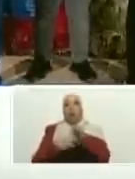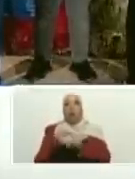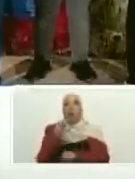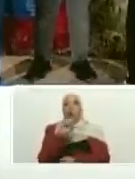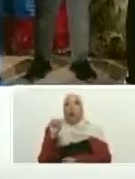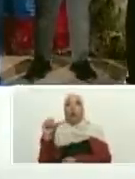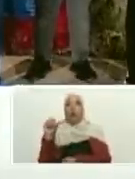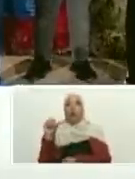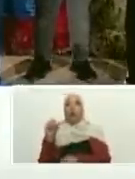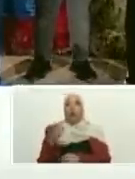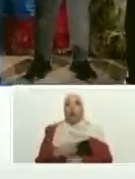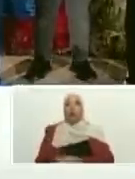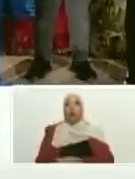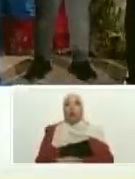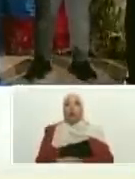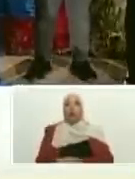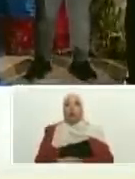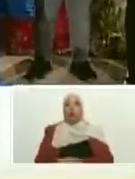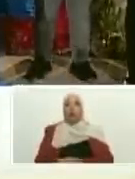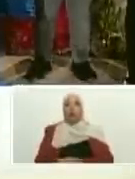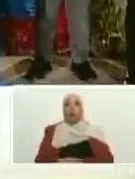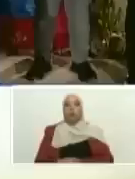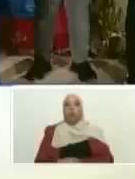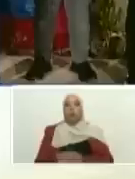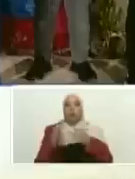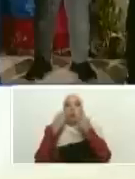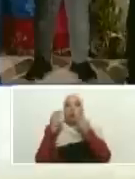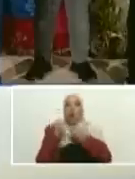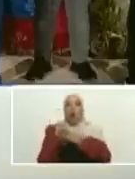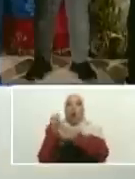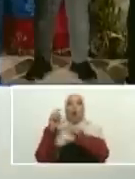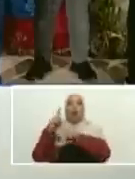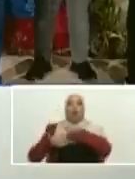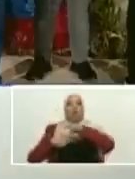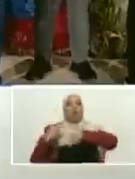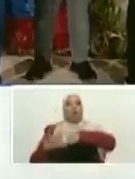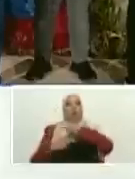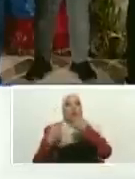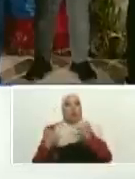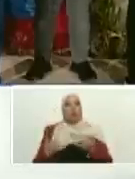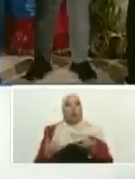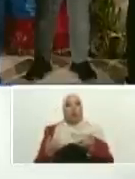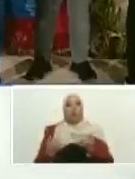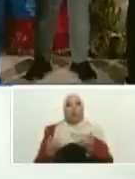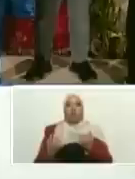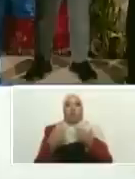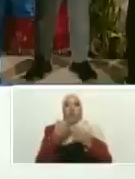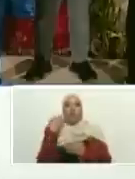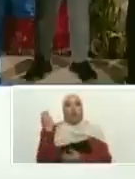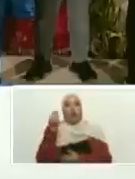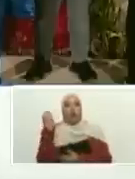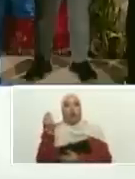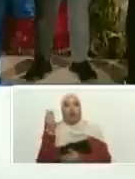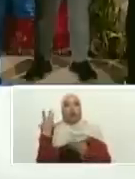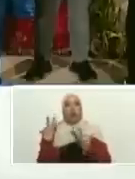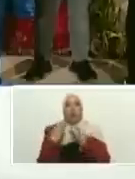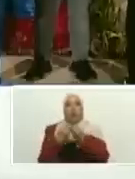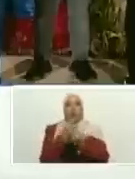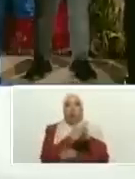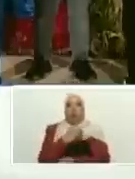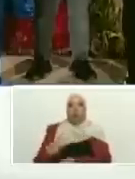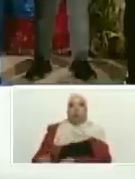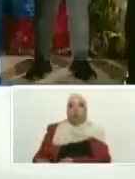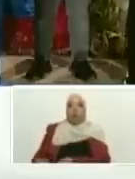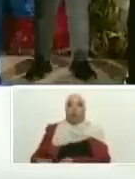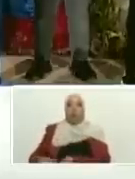municipio Caroní, joven líder revolucionario Tito Oviedo, acompañado del presidente